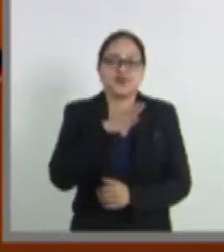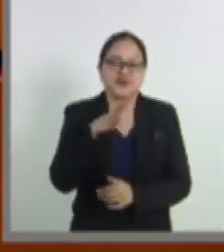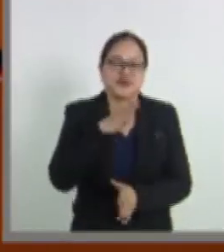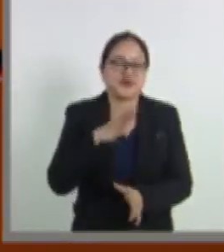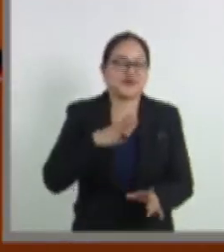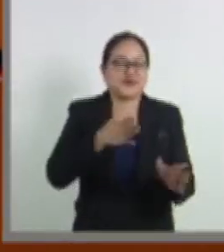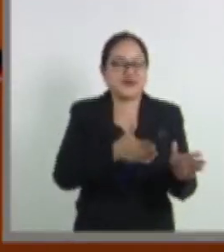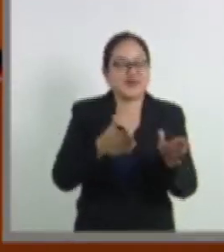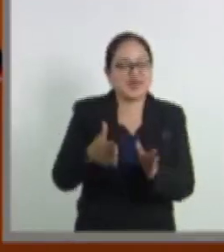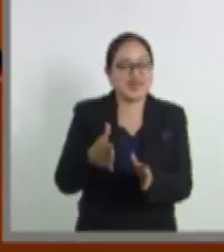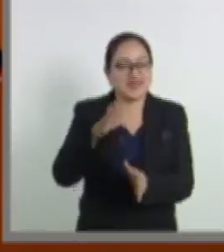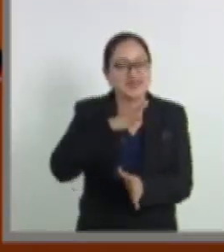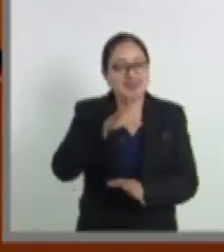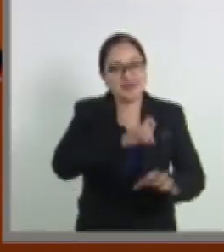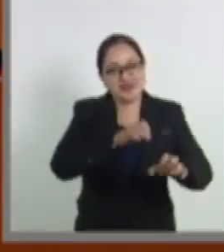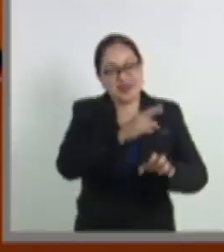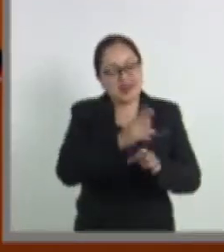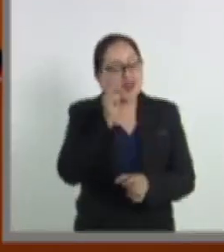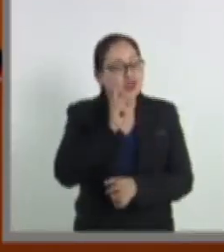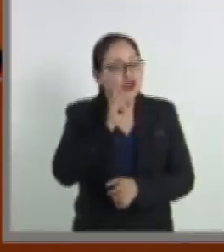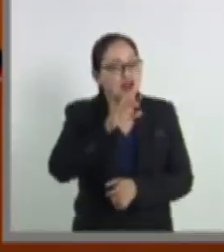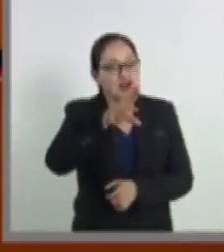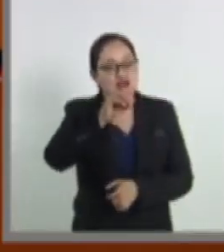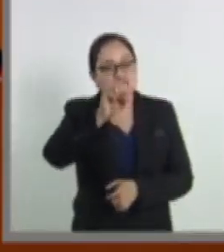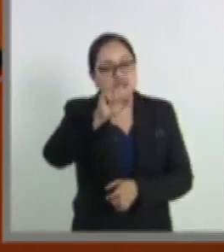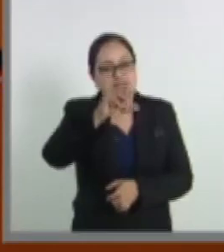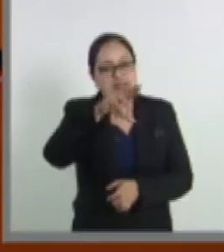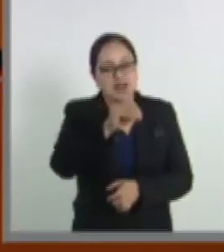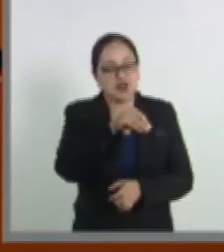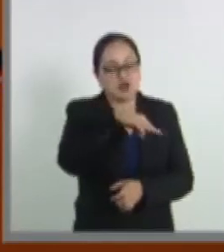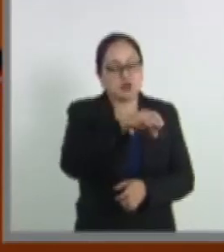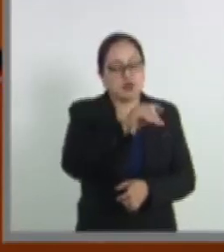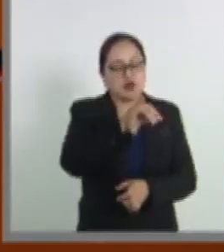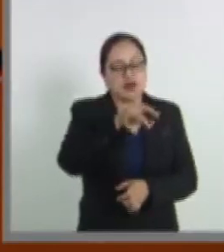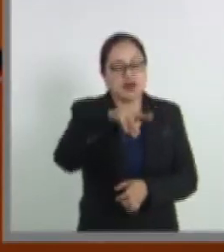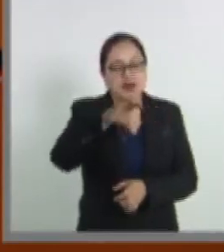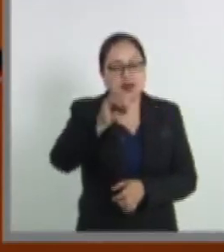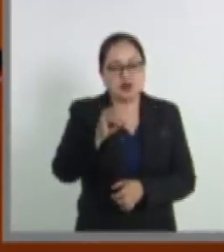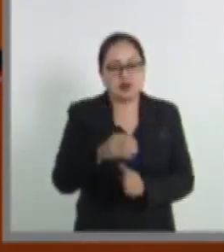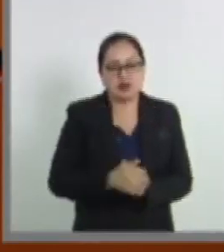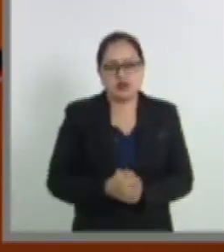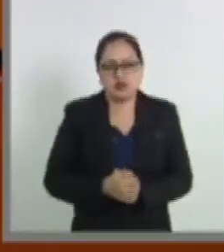Finalmente, en cuanto a la embajadora Rosario Acela Molinero,